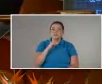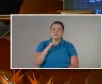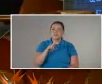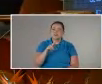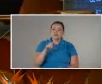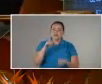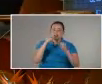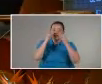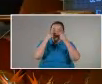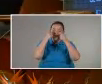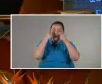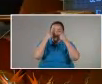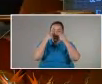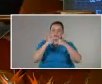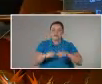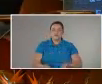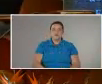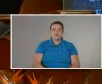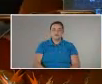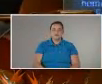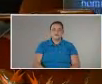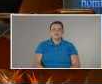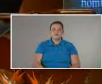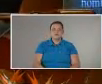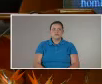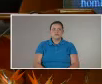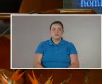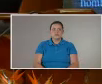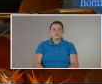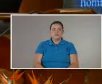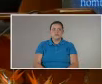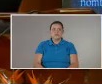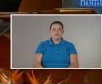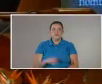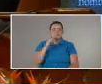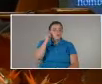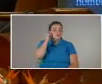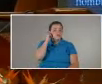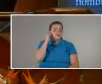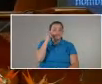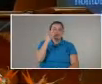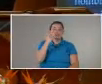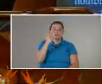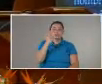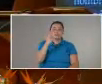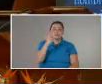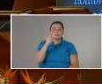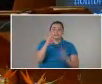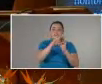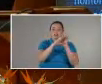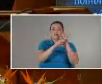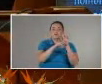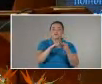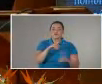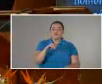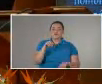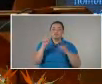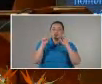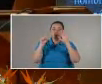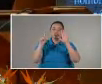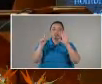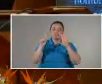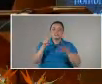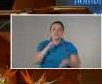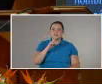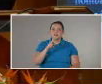Entre muchos otros. Y como ya le dije, Génesis 6:5 nos muestra algunos duelos de Dios. Dice: y le